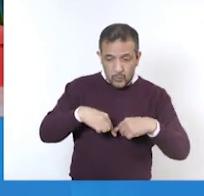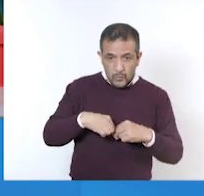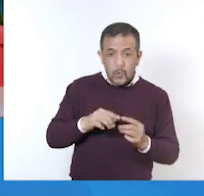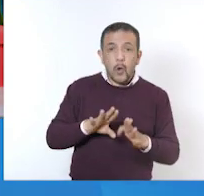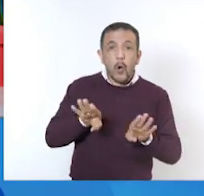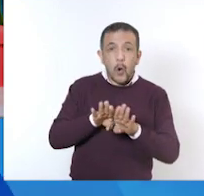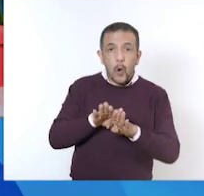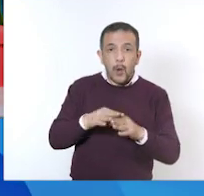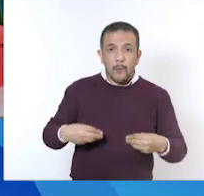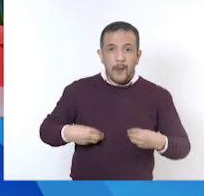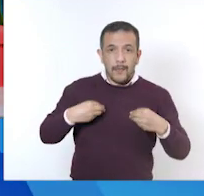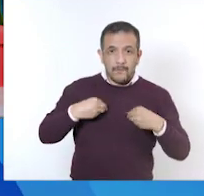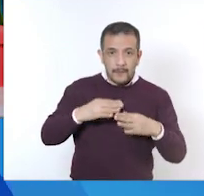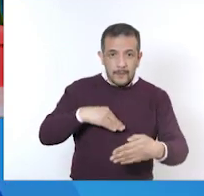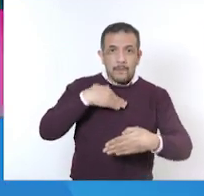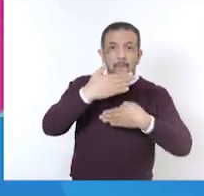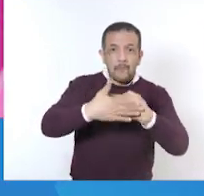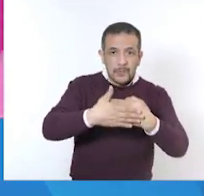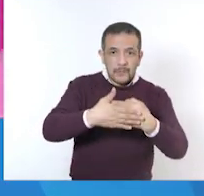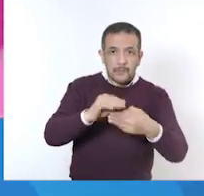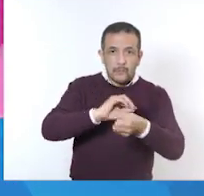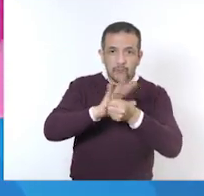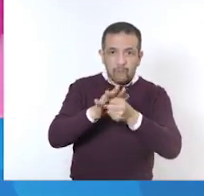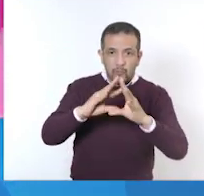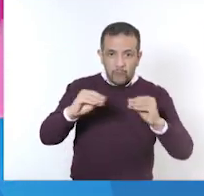será la vida después del COVID-19?